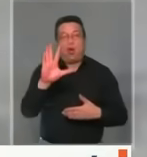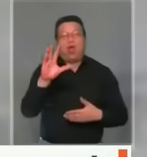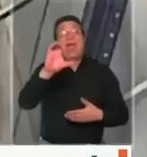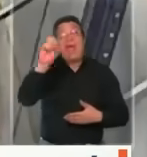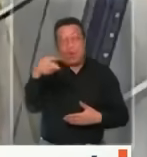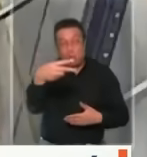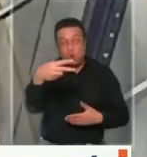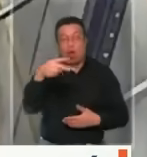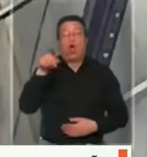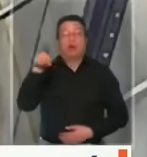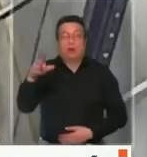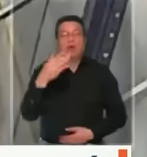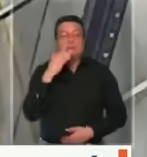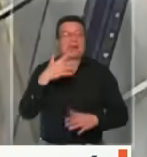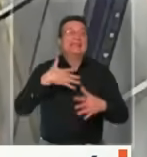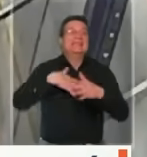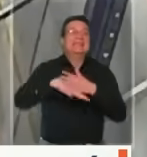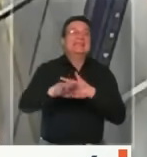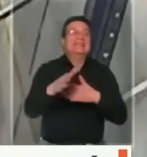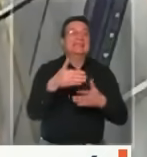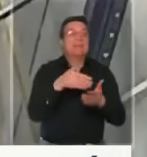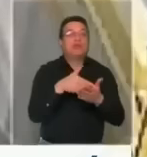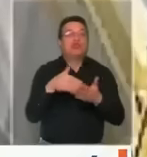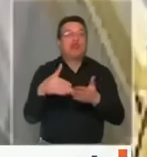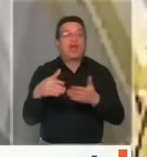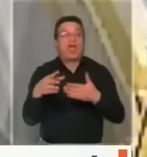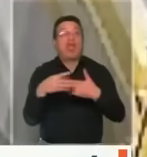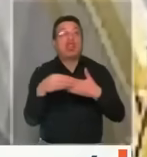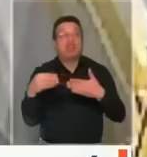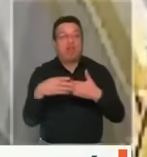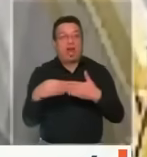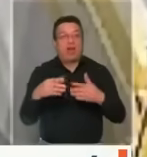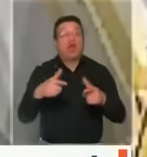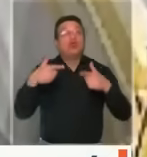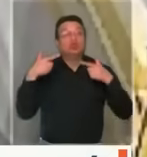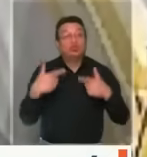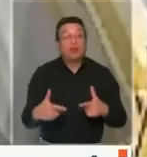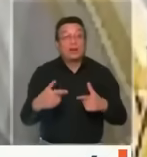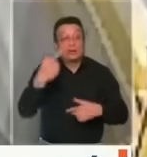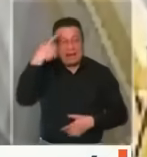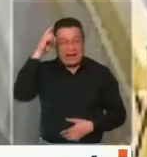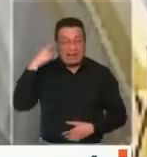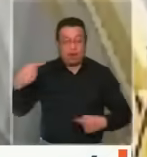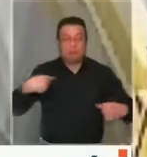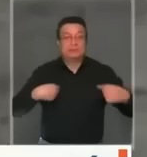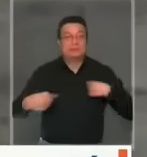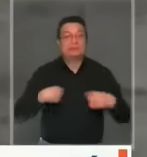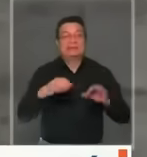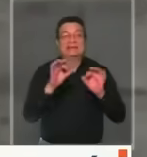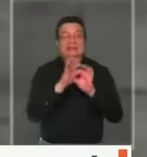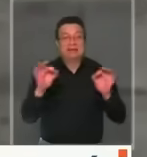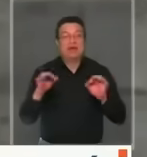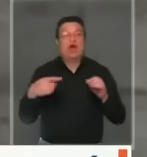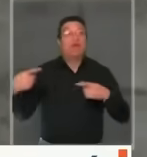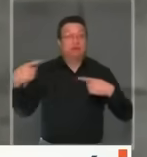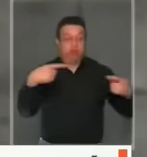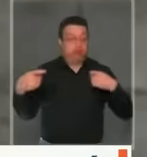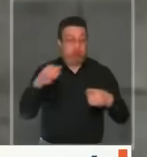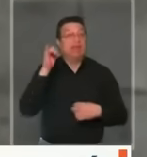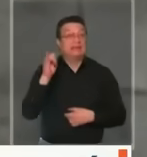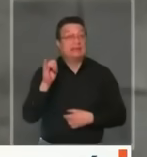más de 15 millones de dólares. De suerte, no hubo personas heridas a bala, porque balazos sí hubo.